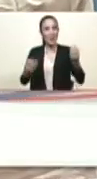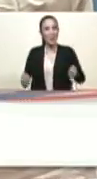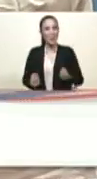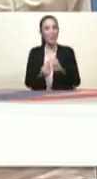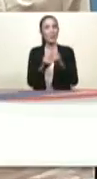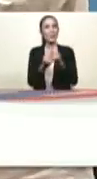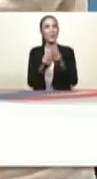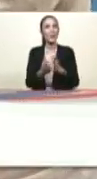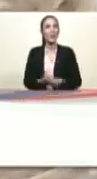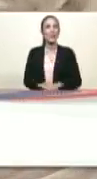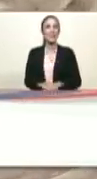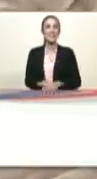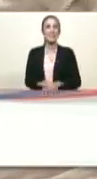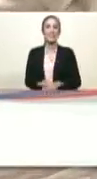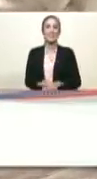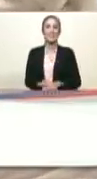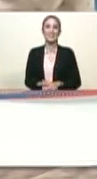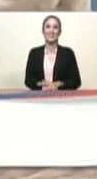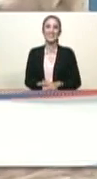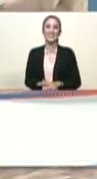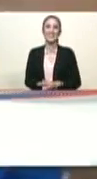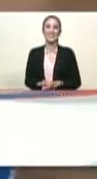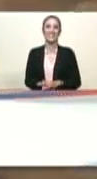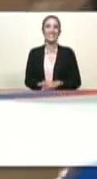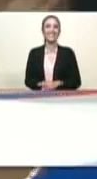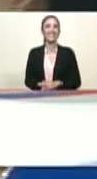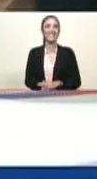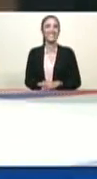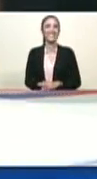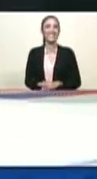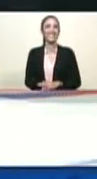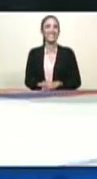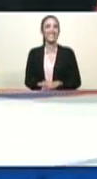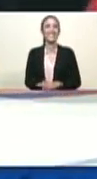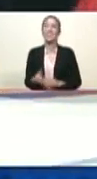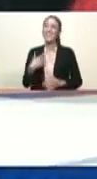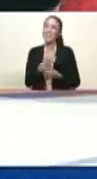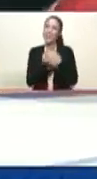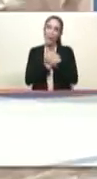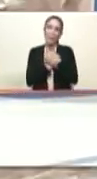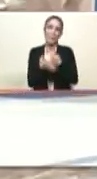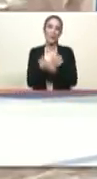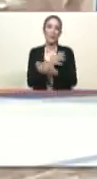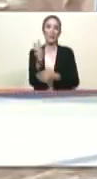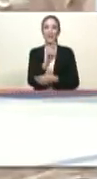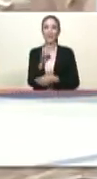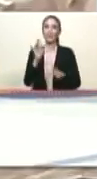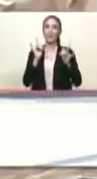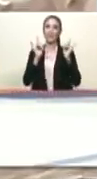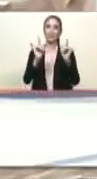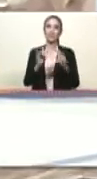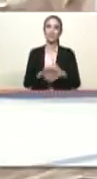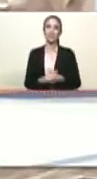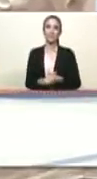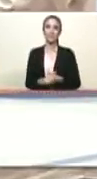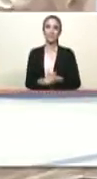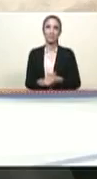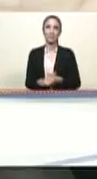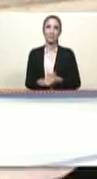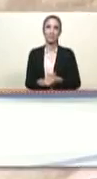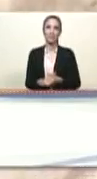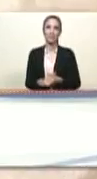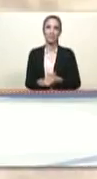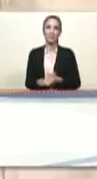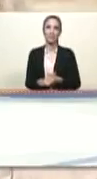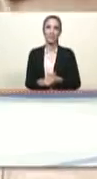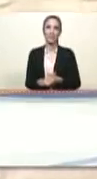nuestra camarada. Hay que creer en Venezuela. Juan Carlos Rodríguez. Hay que amar a Venezuela, Jemmy. ¿Oíste? Sí. Hay que amar a Venezuela,